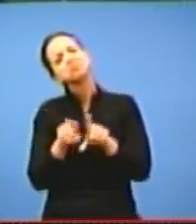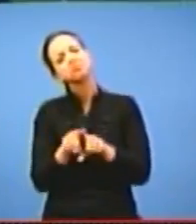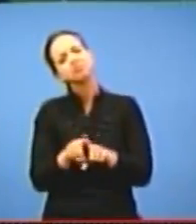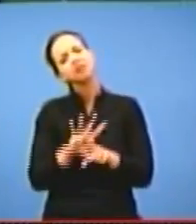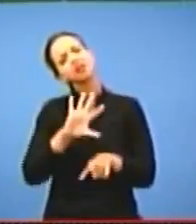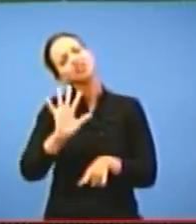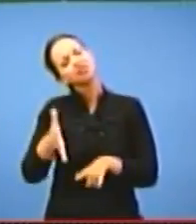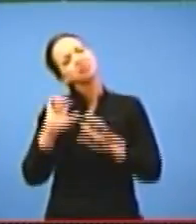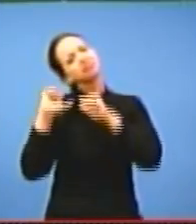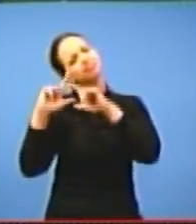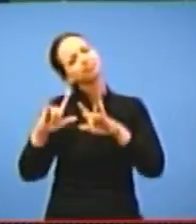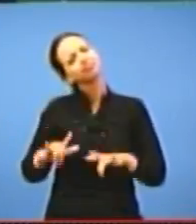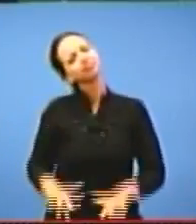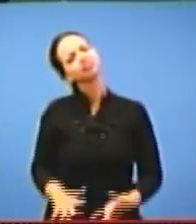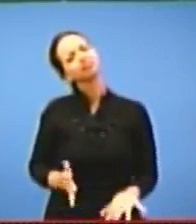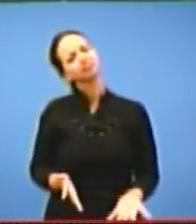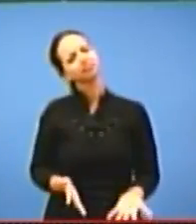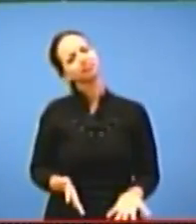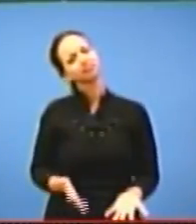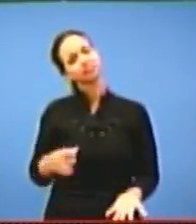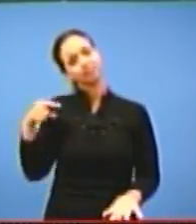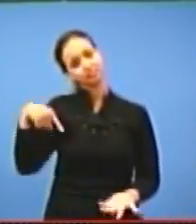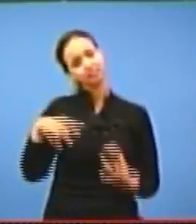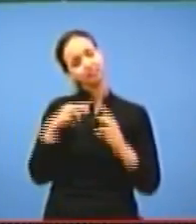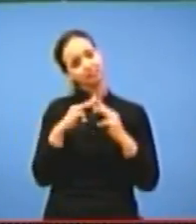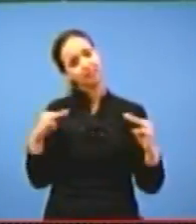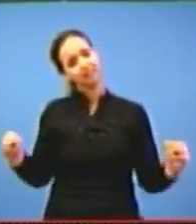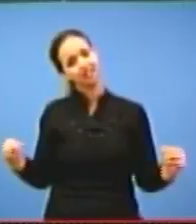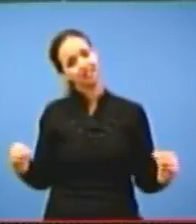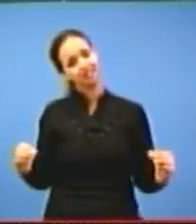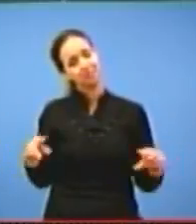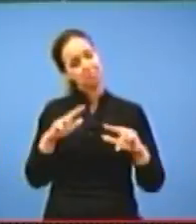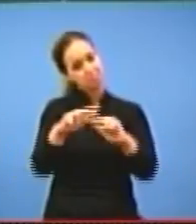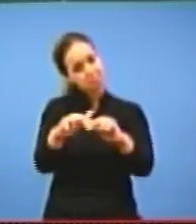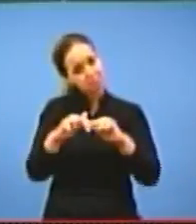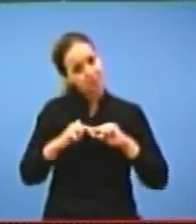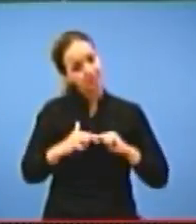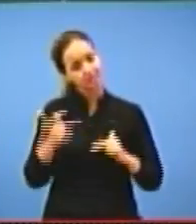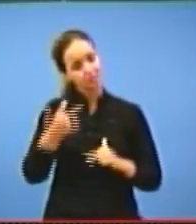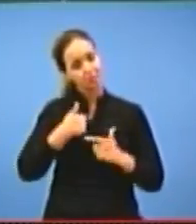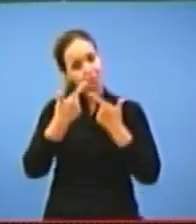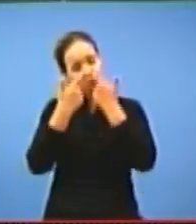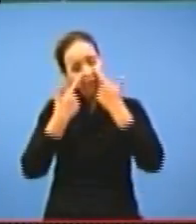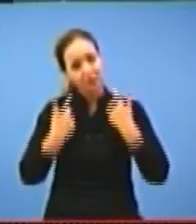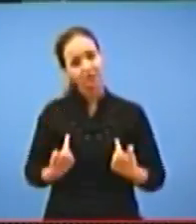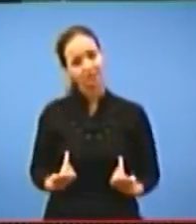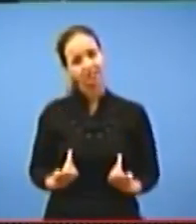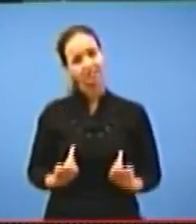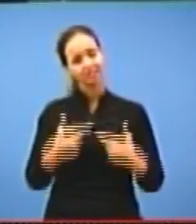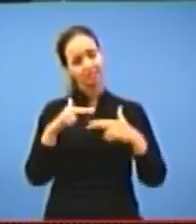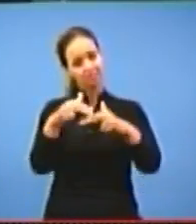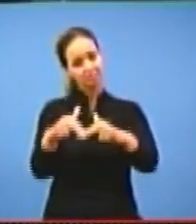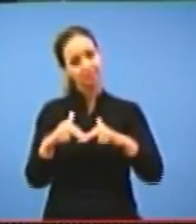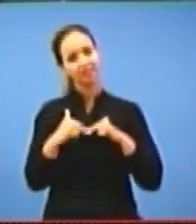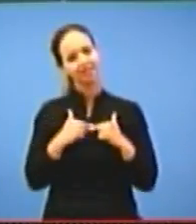estuvieron con nosotros, fueron bendecidos. Por esta causa lloro yo, dice el